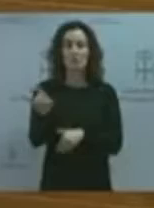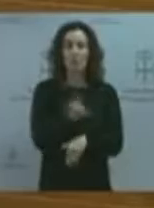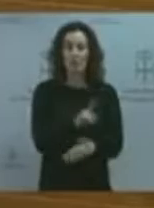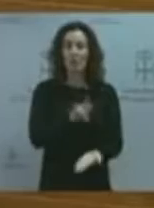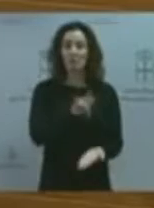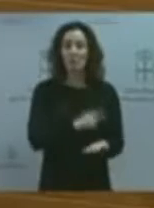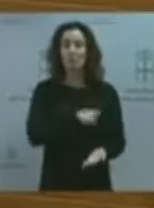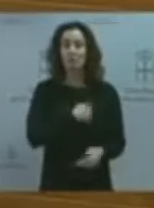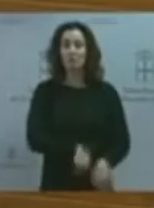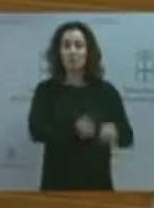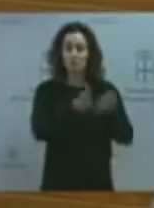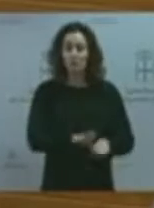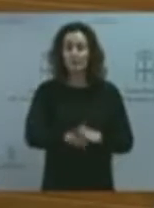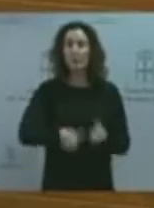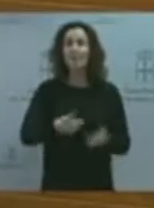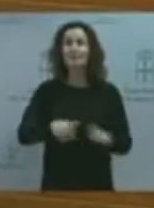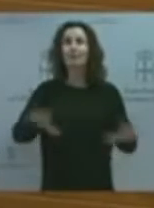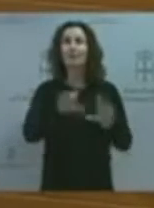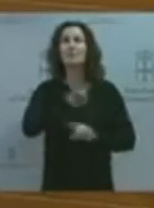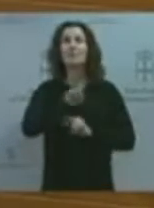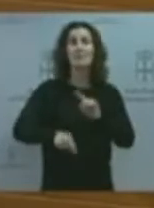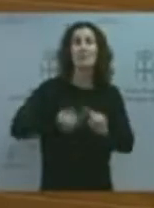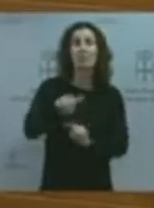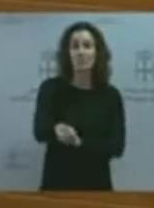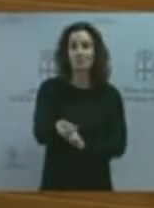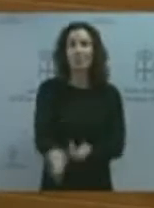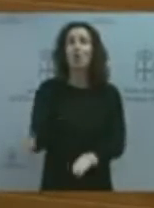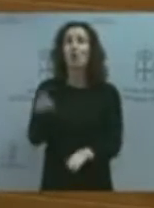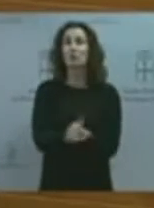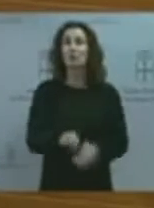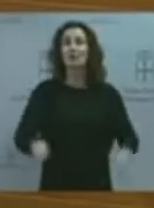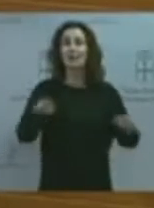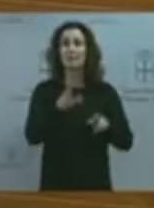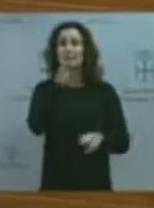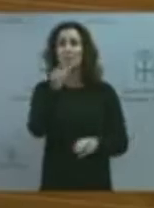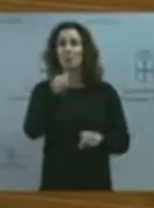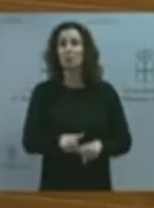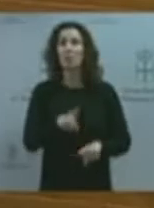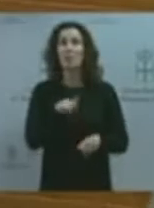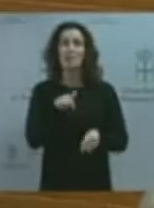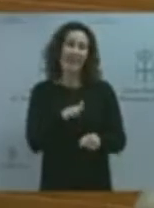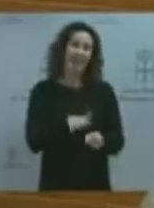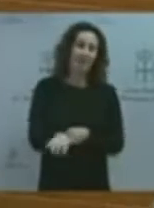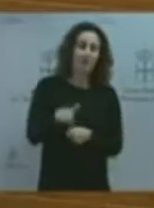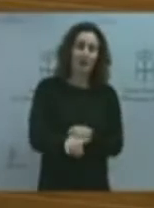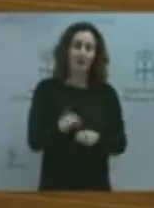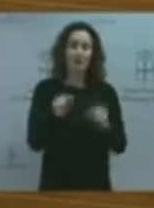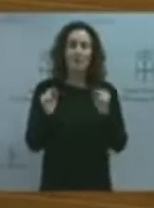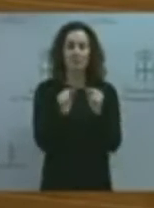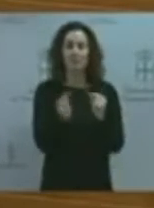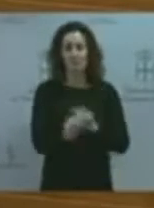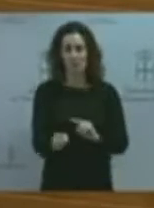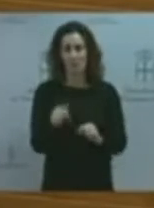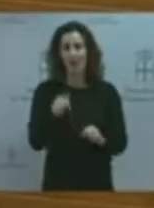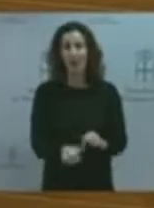noviembre, precisamente con el criterio de no contaminar este debate. Contaminación de debate que usted acaba de hacer, abriendo esto aquí, en esta